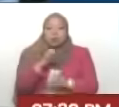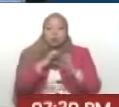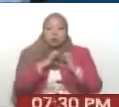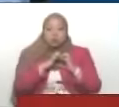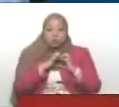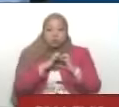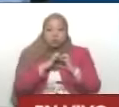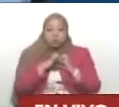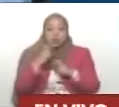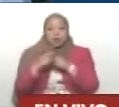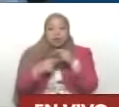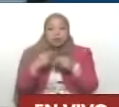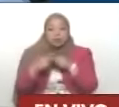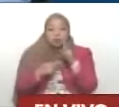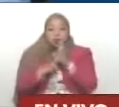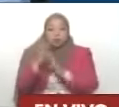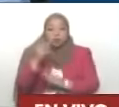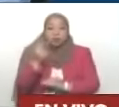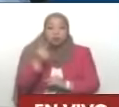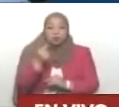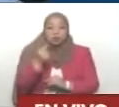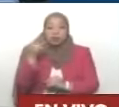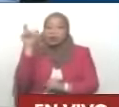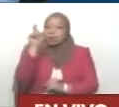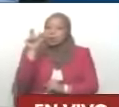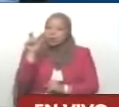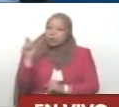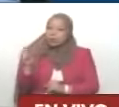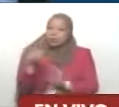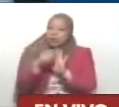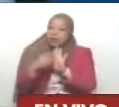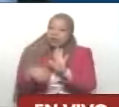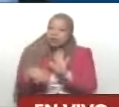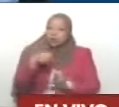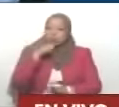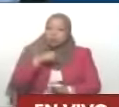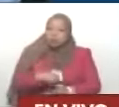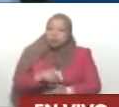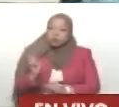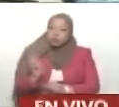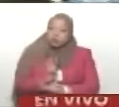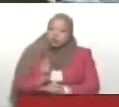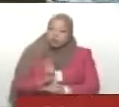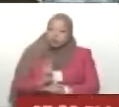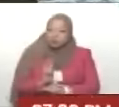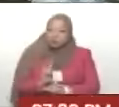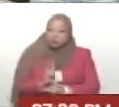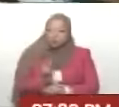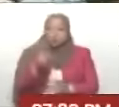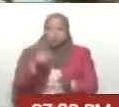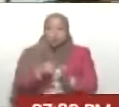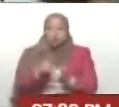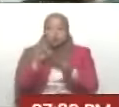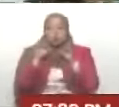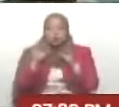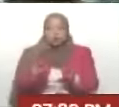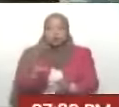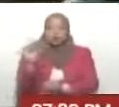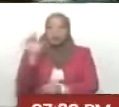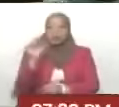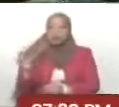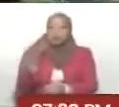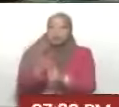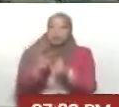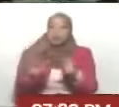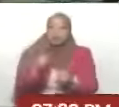la recuperación de la Guayana Esequiba como derecho que tiene Venezuela sobre el territorio legado por los